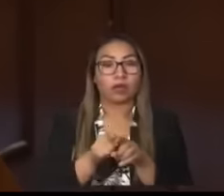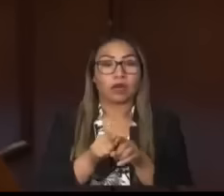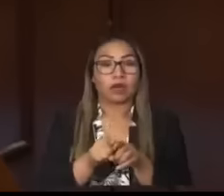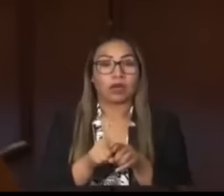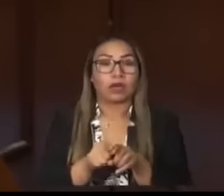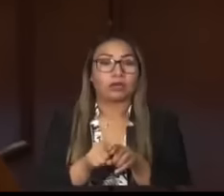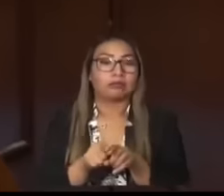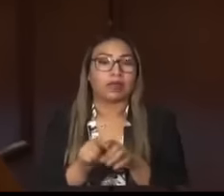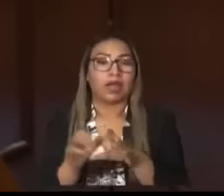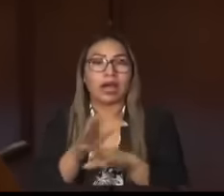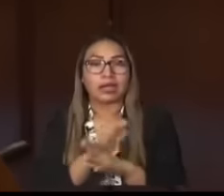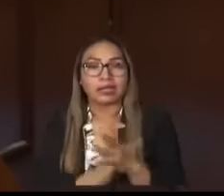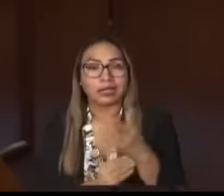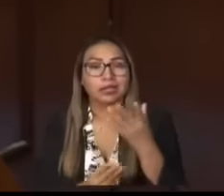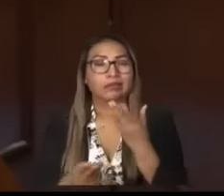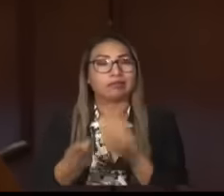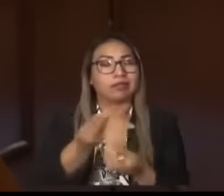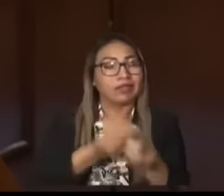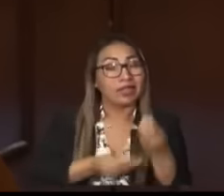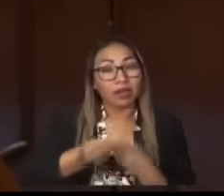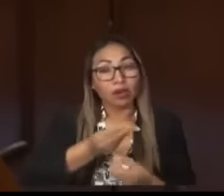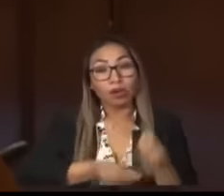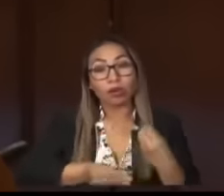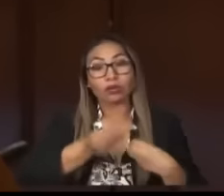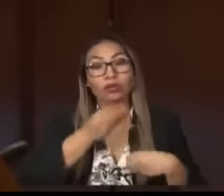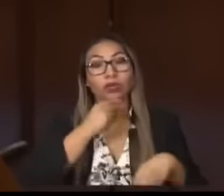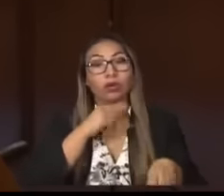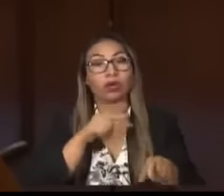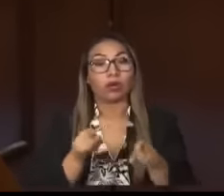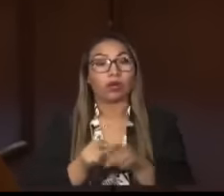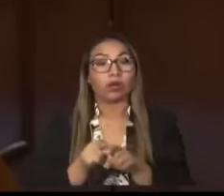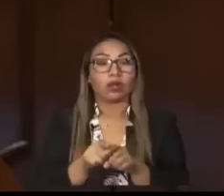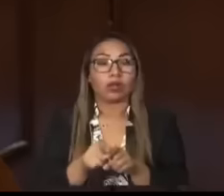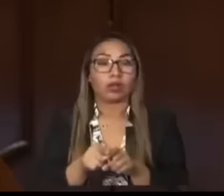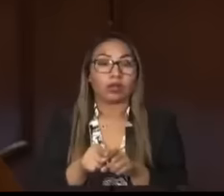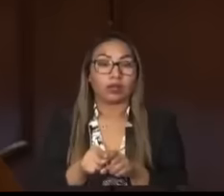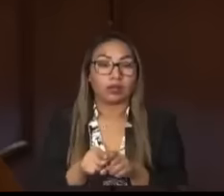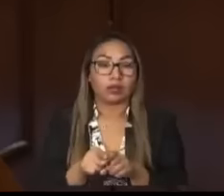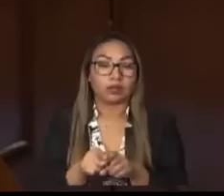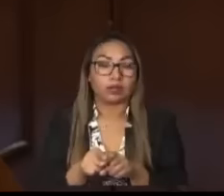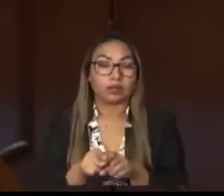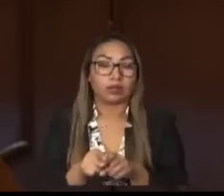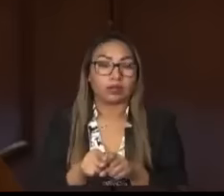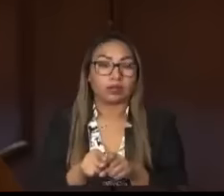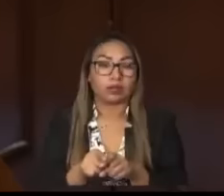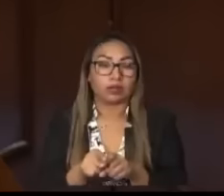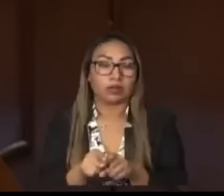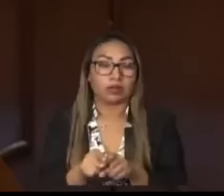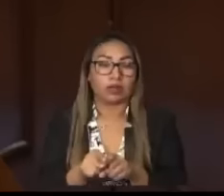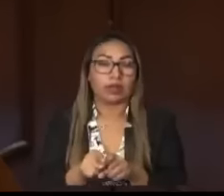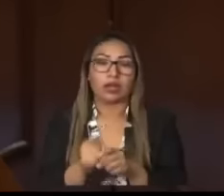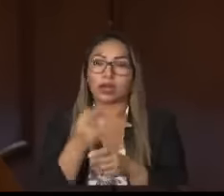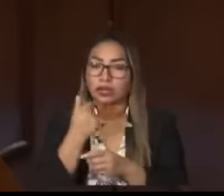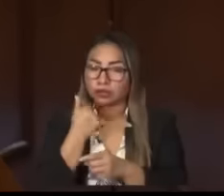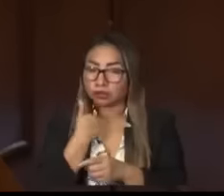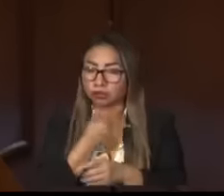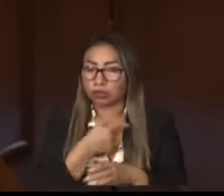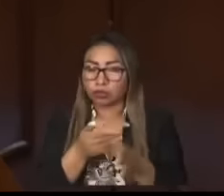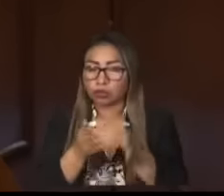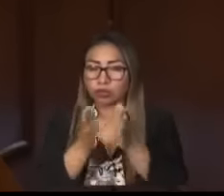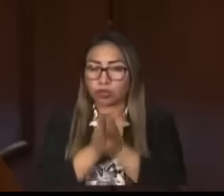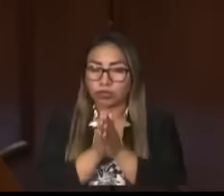hacer negocio, a representar los intereses de la aseguradora. Le